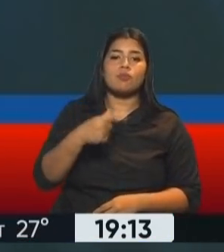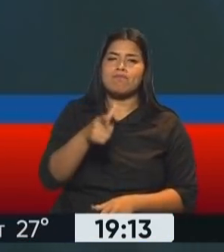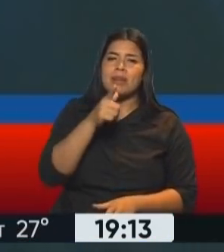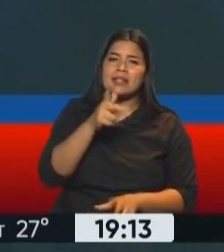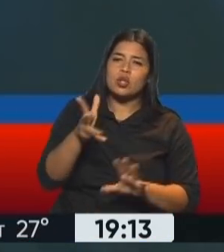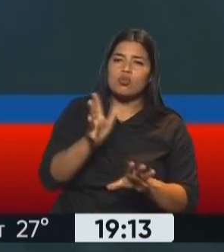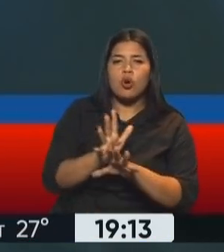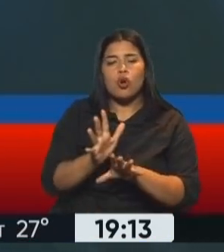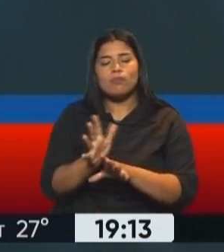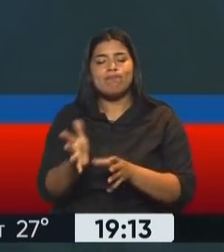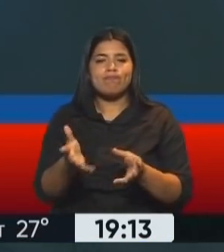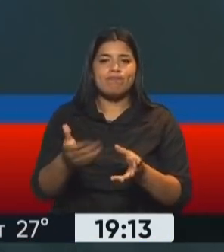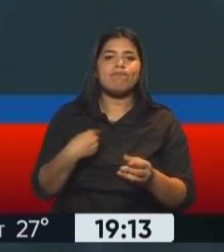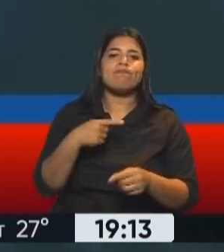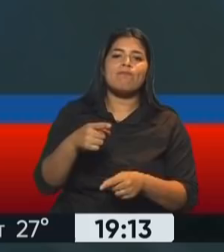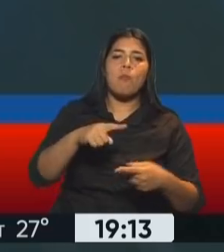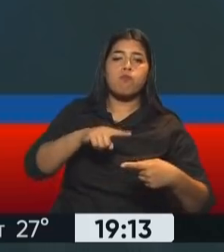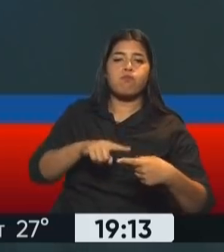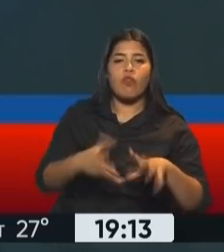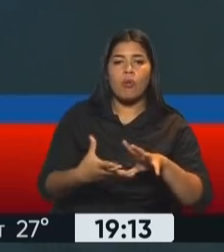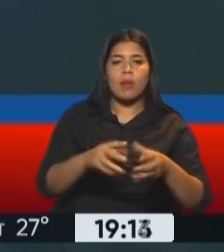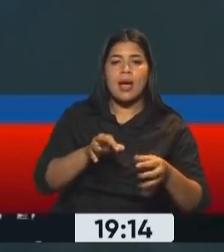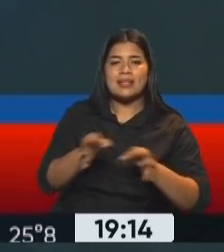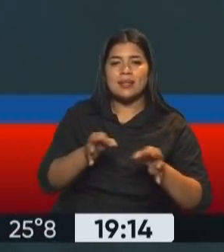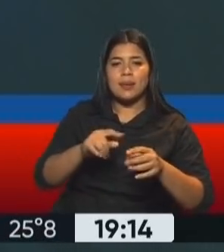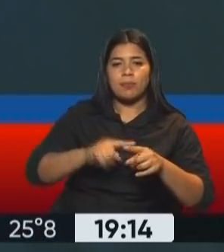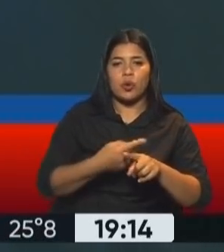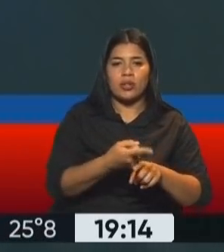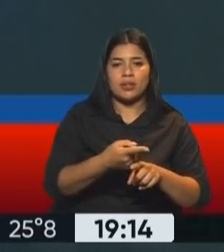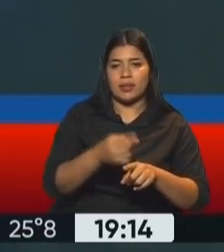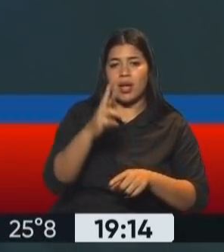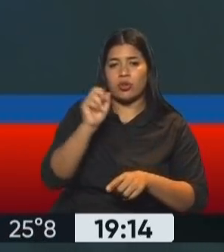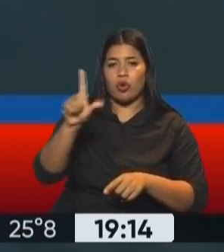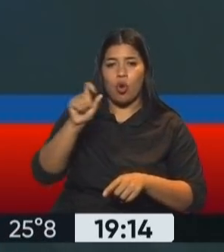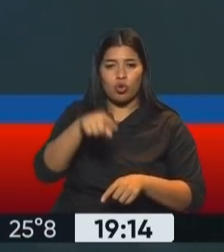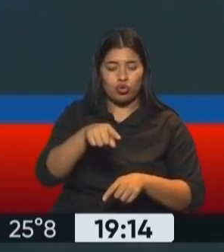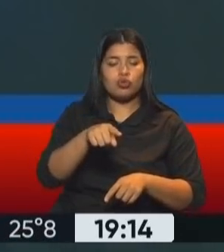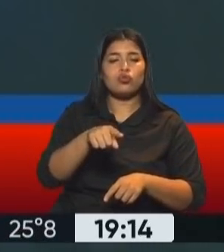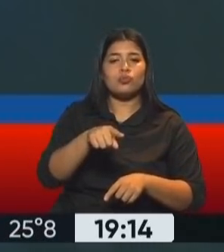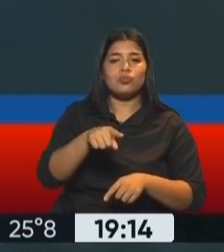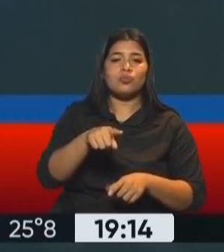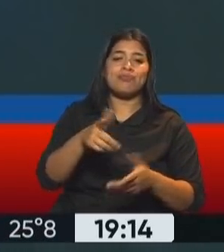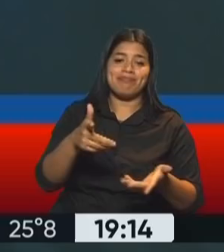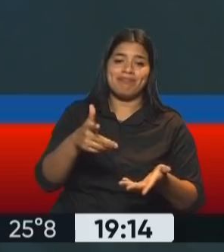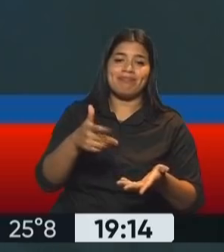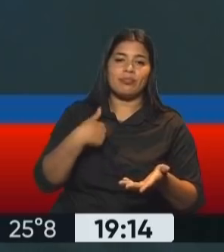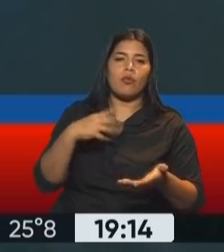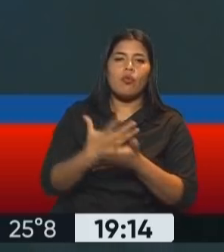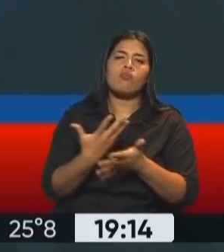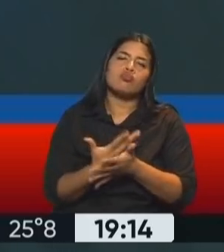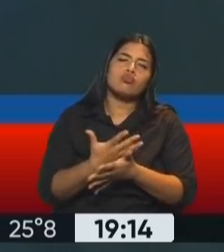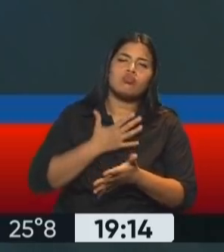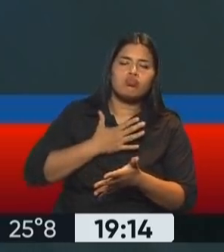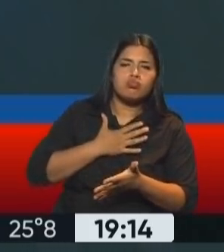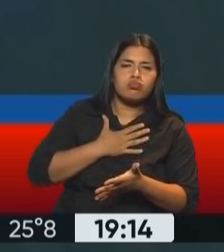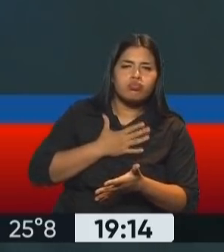de Mauricio Macri, casi que políticamente en este rol o en este papel que él asume de víctima, de perseguido,